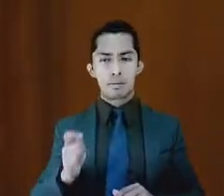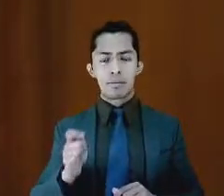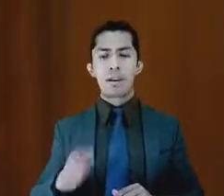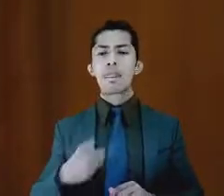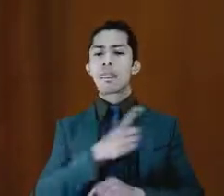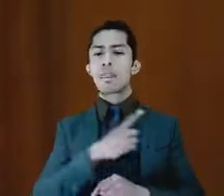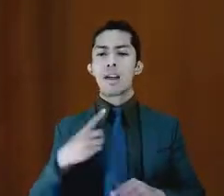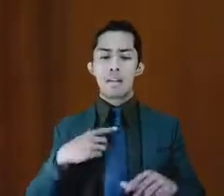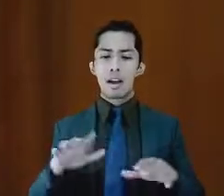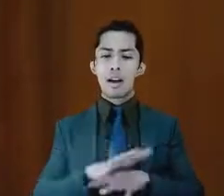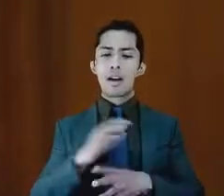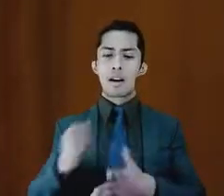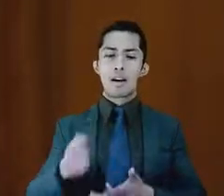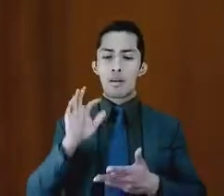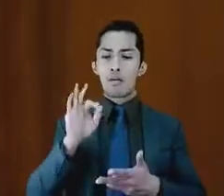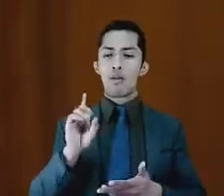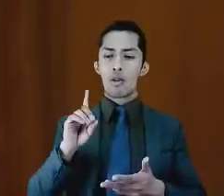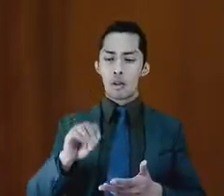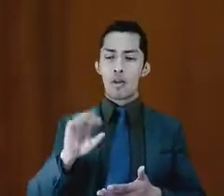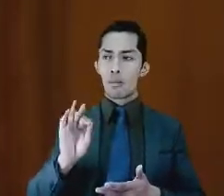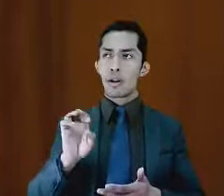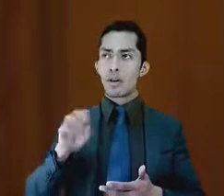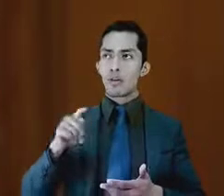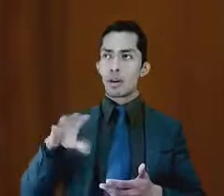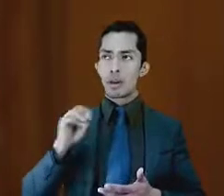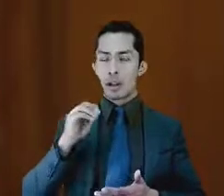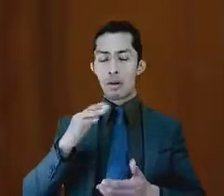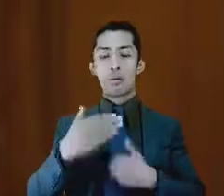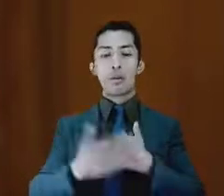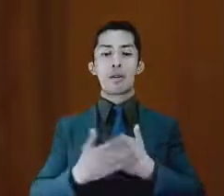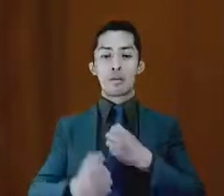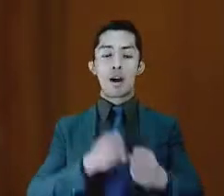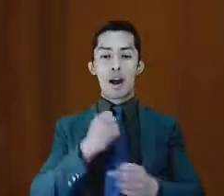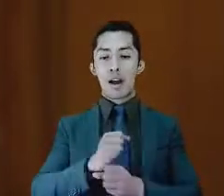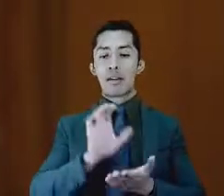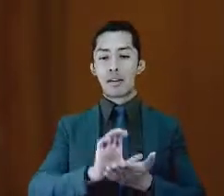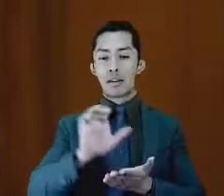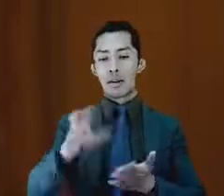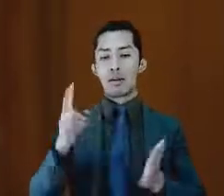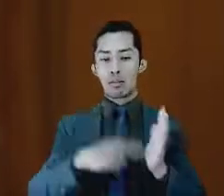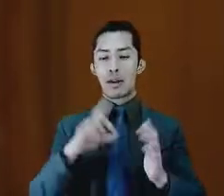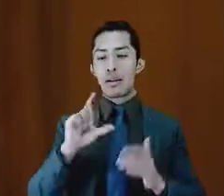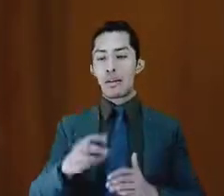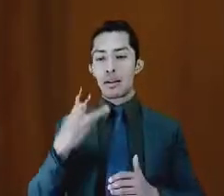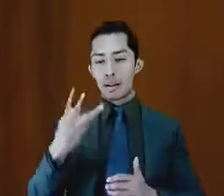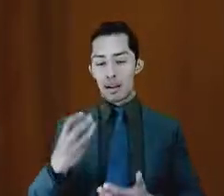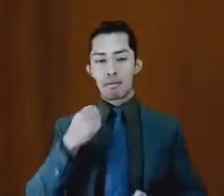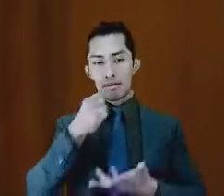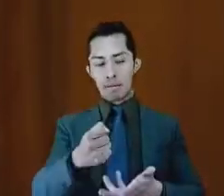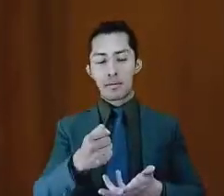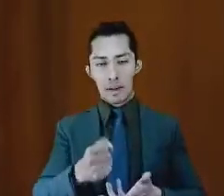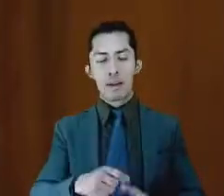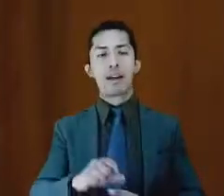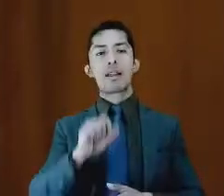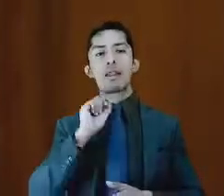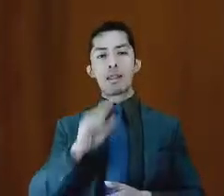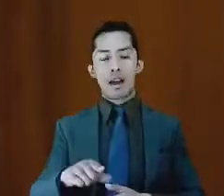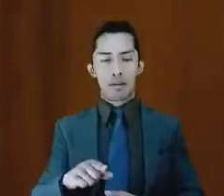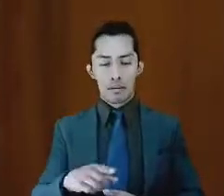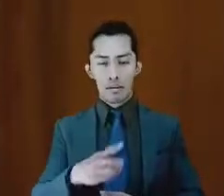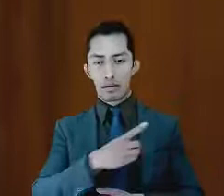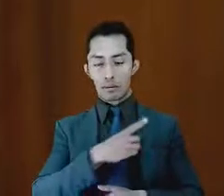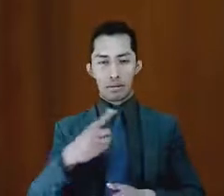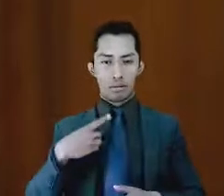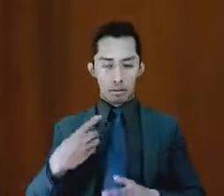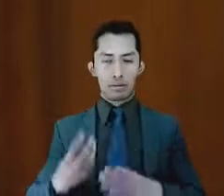se restituya el Fondo Metropolitano para el próximo ejercicio fiscal 2023. Asimismo, para que se